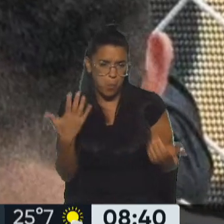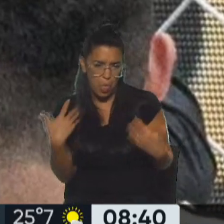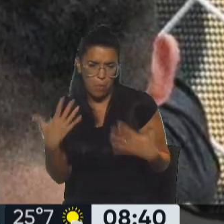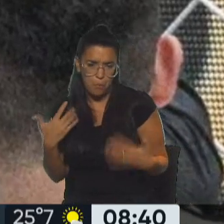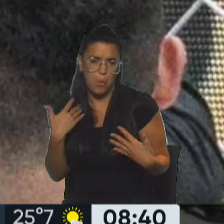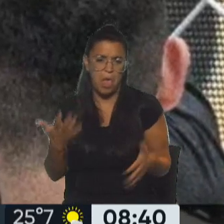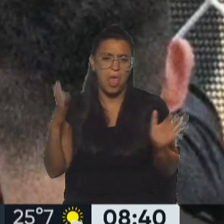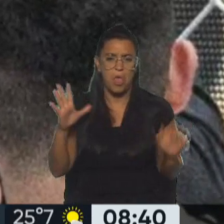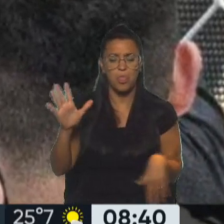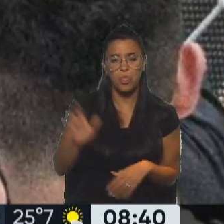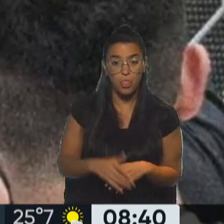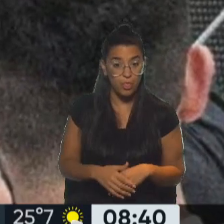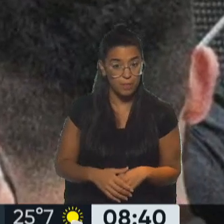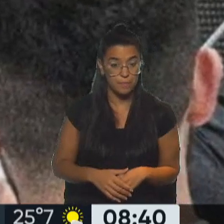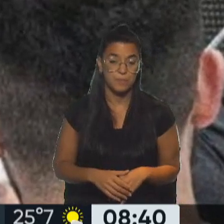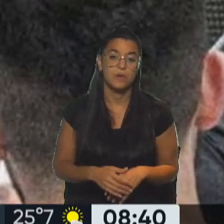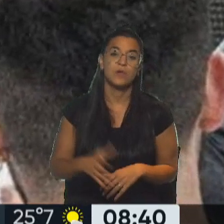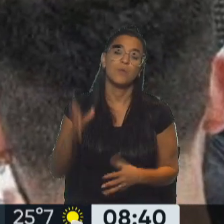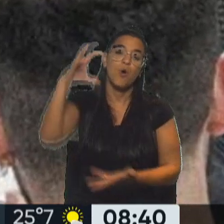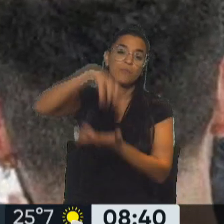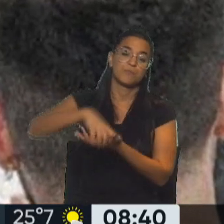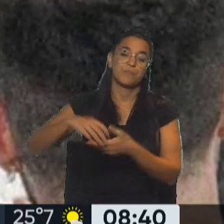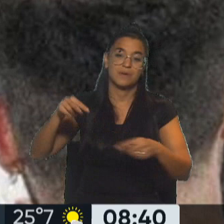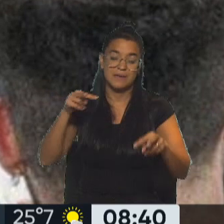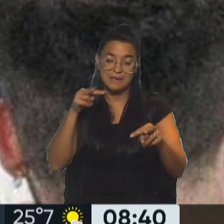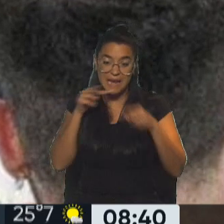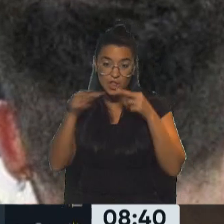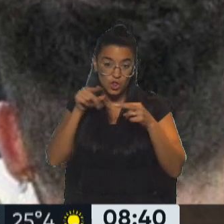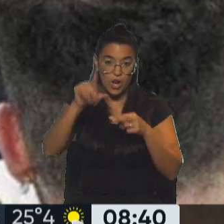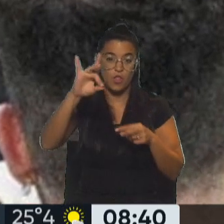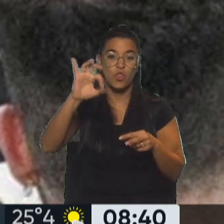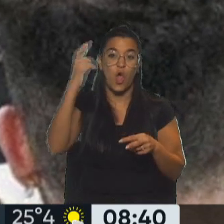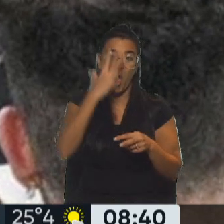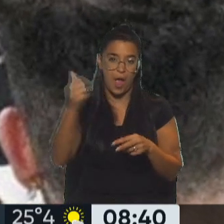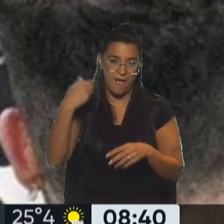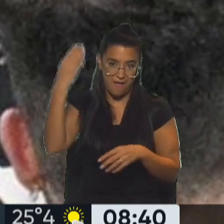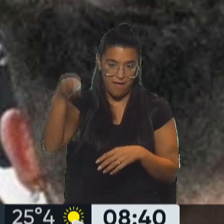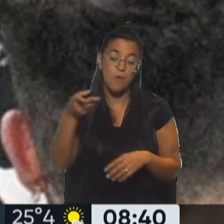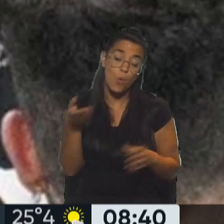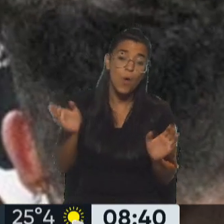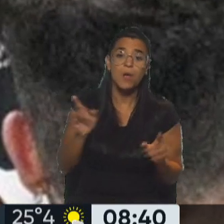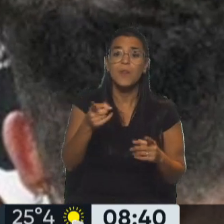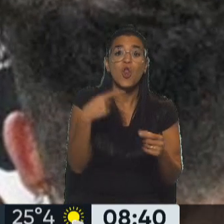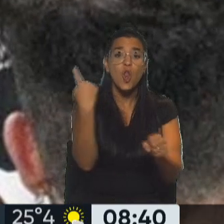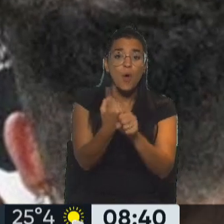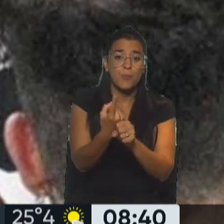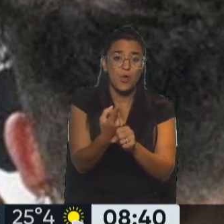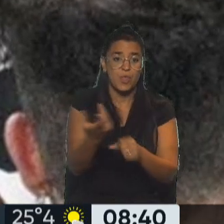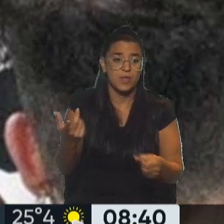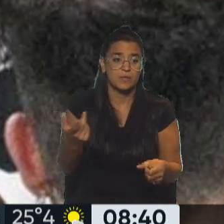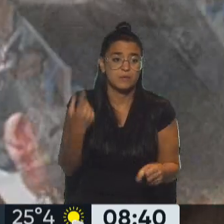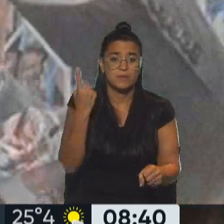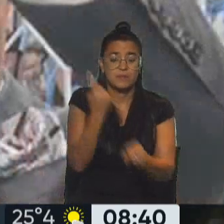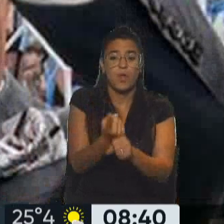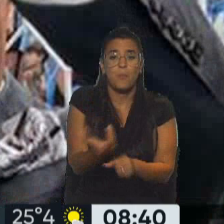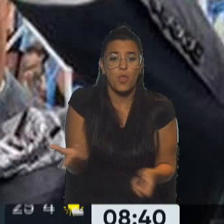mando en Doha. Y no él tiene su restaurante en Doha, Qatar, fueron todos los famosos. Claro, pero no podés sacarte, todos no se